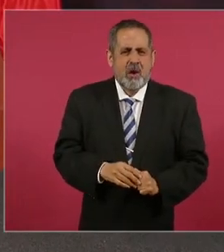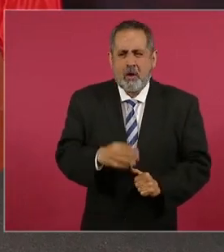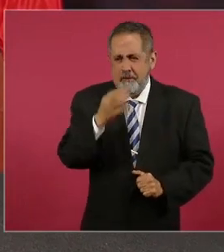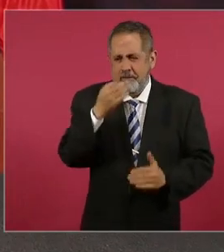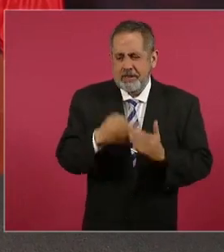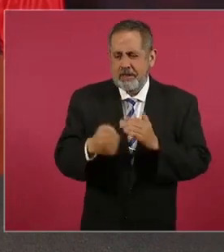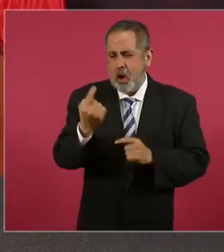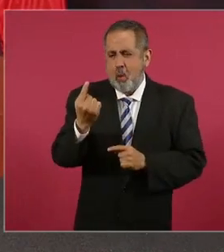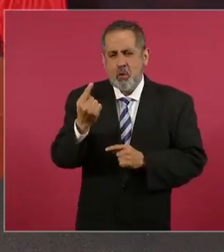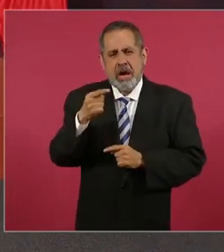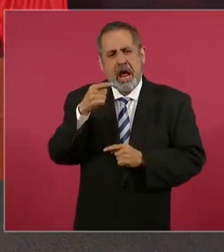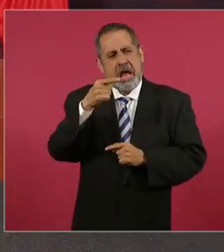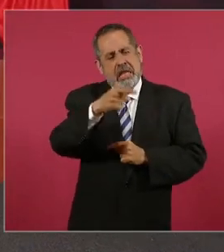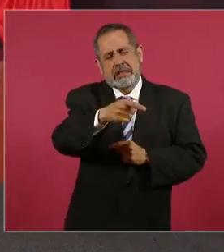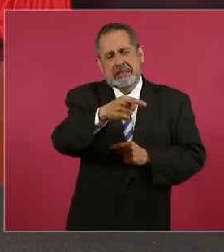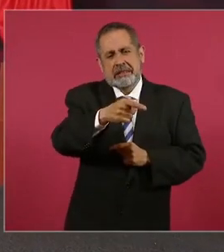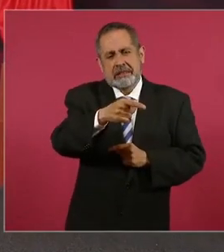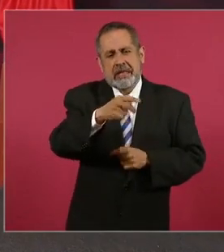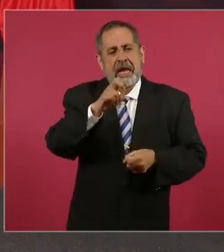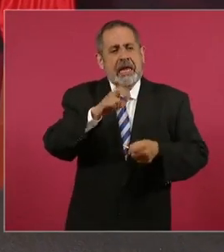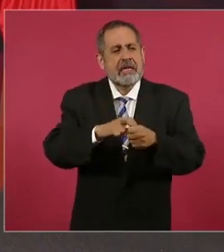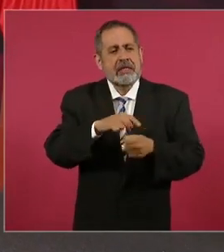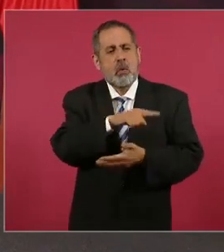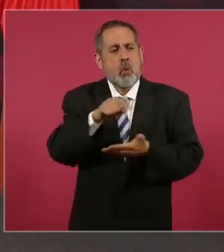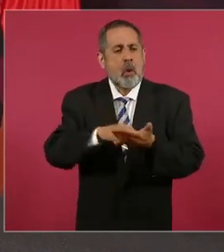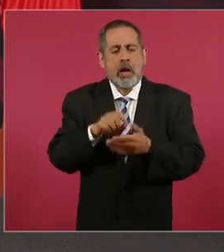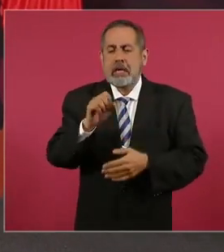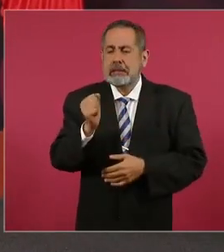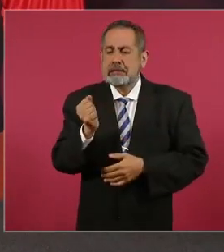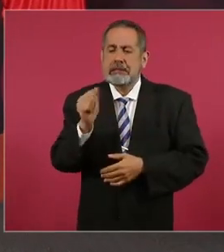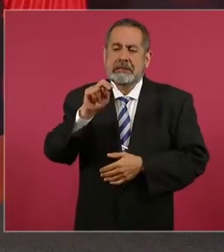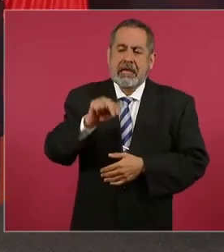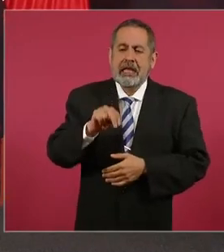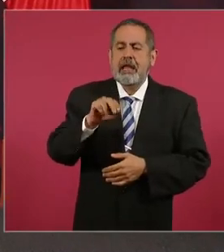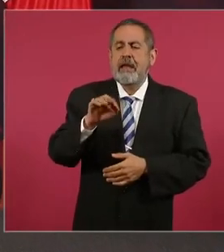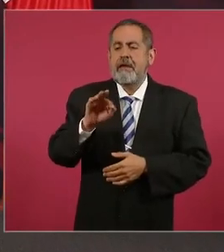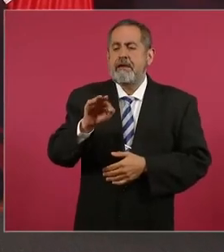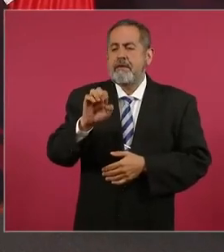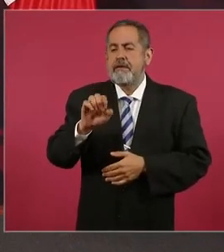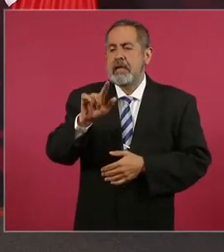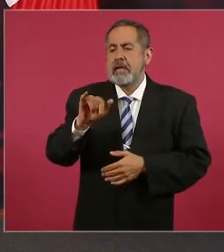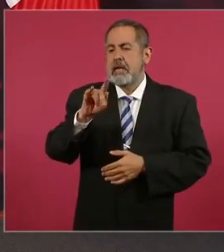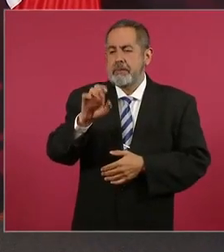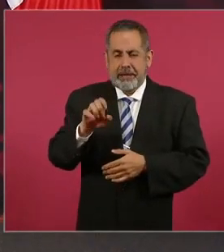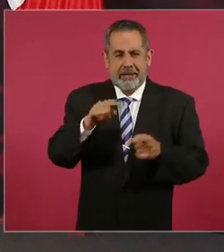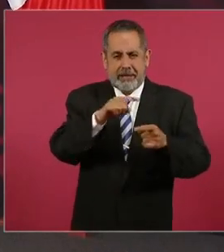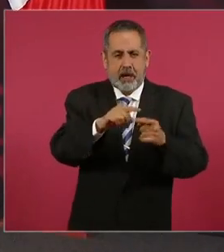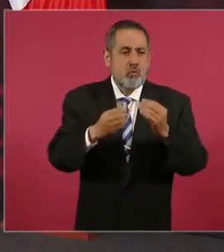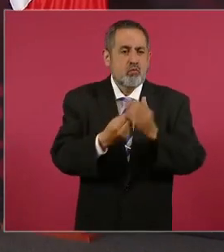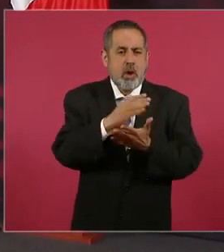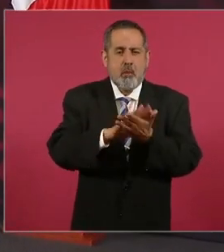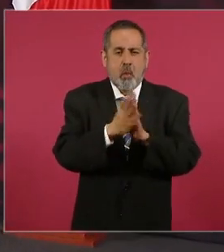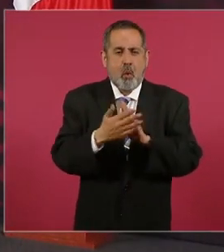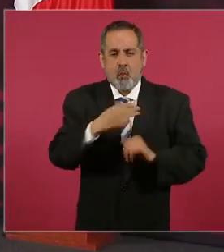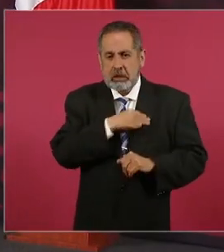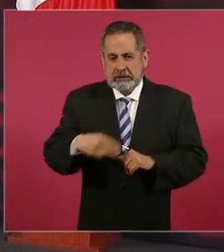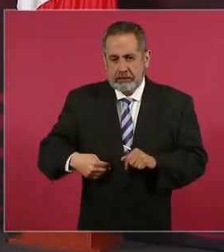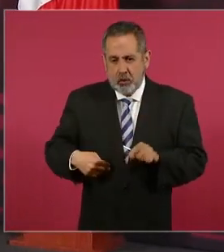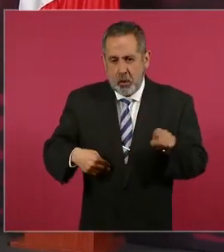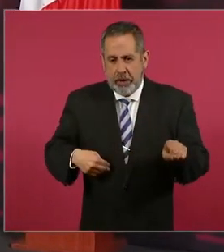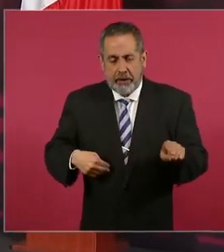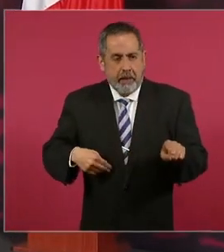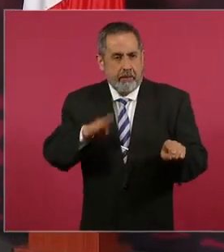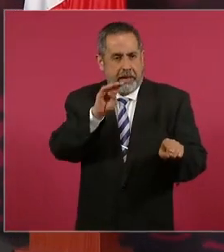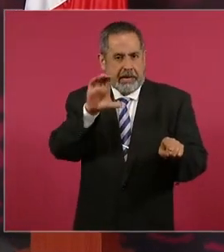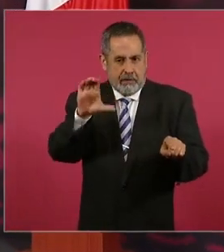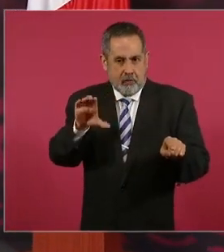una sucursal en San Felipe, que se convirtió en un nuevo municipio de